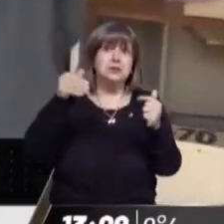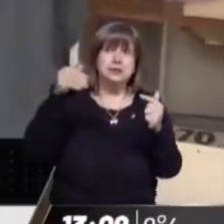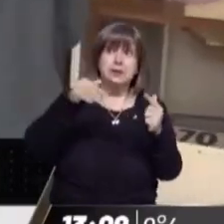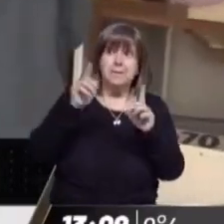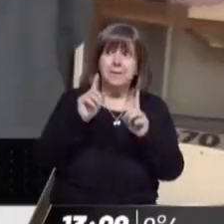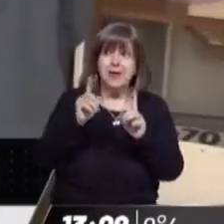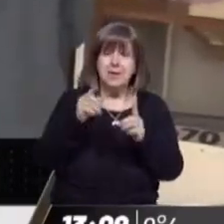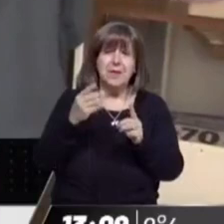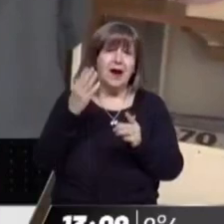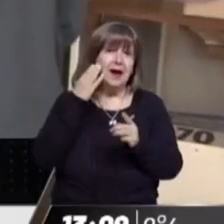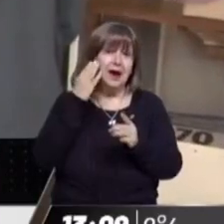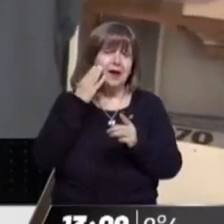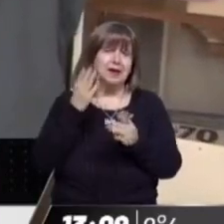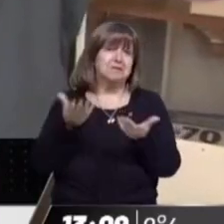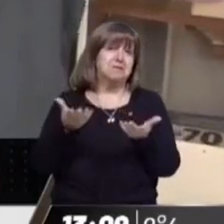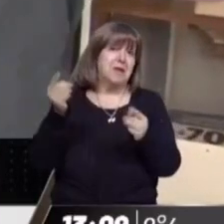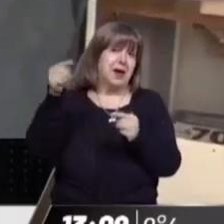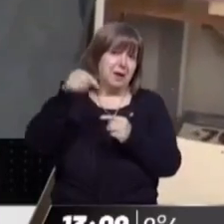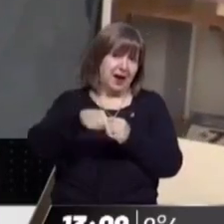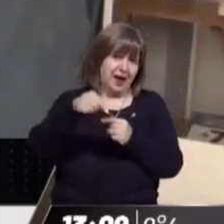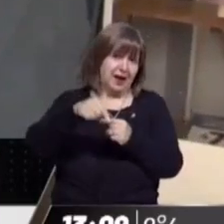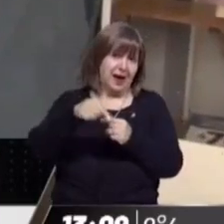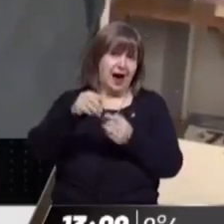agencia, seguramente se viene para acá